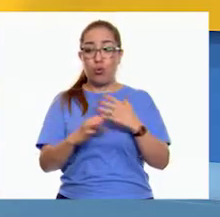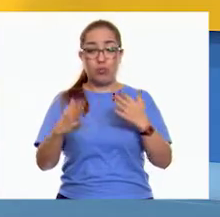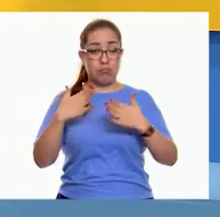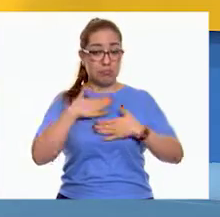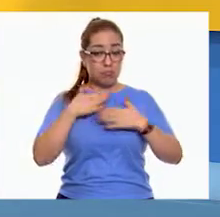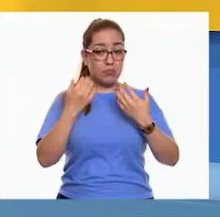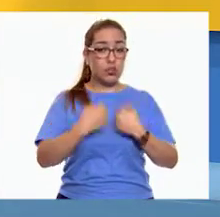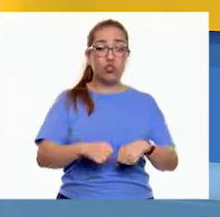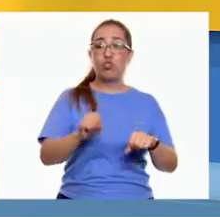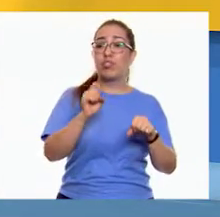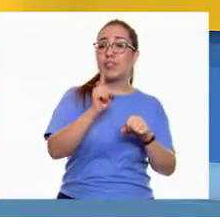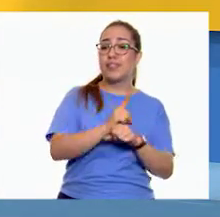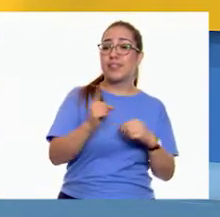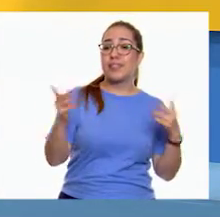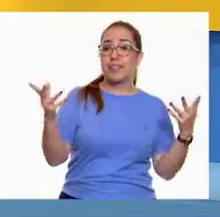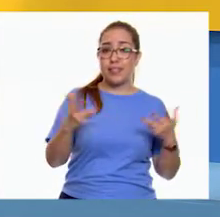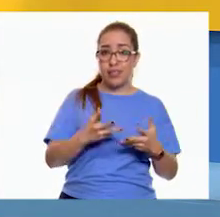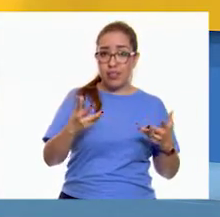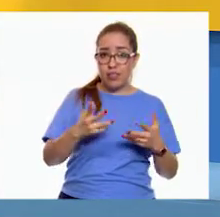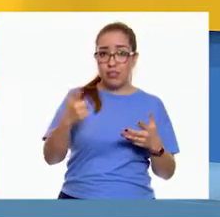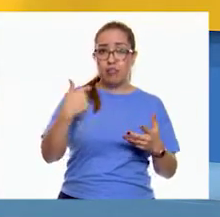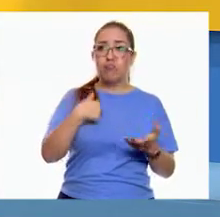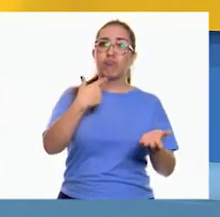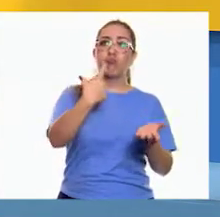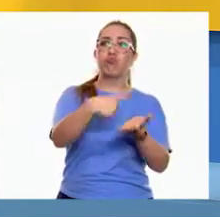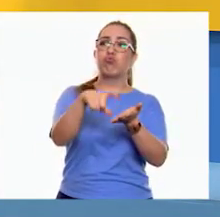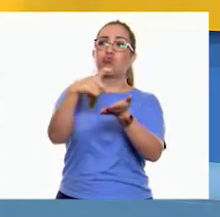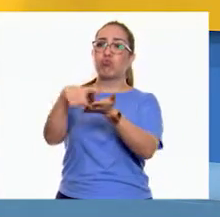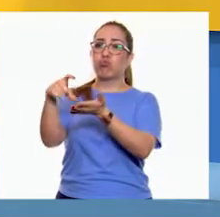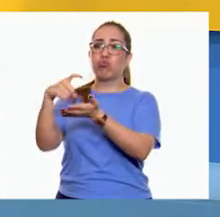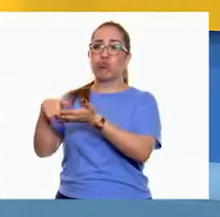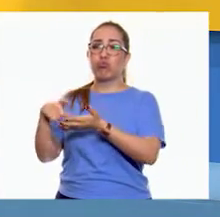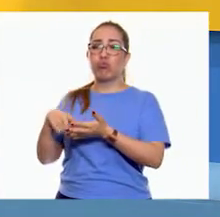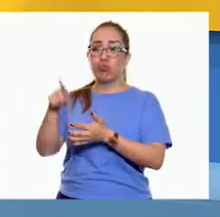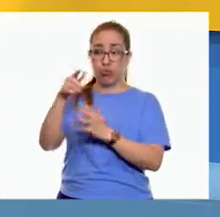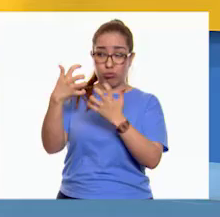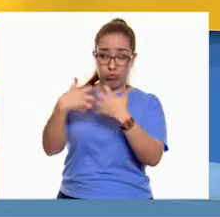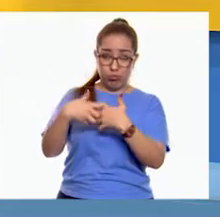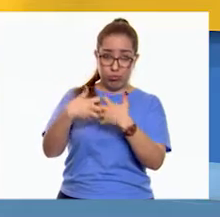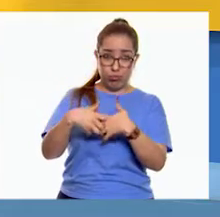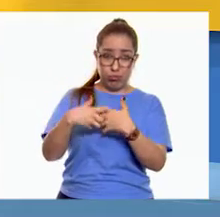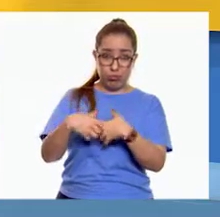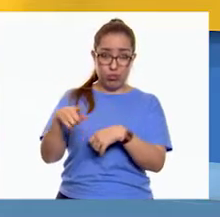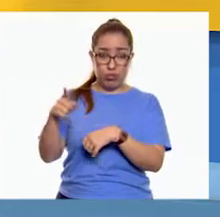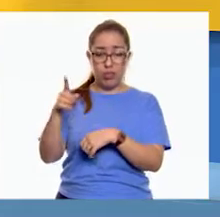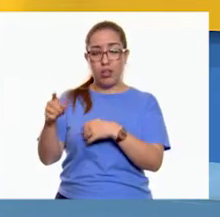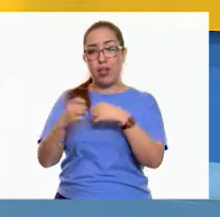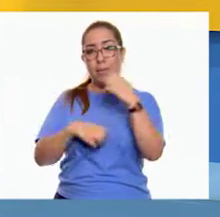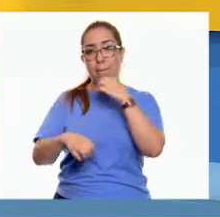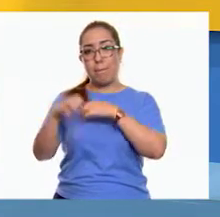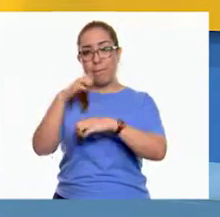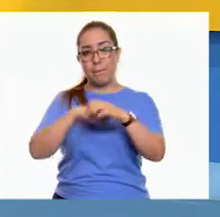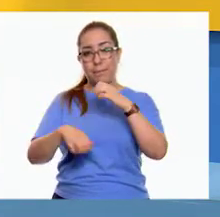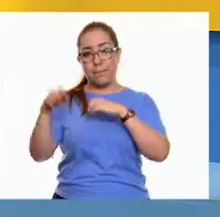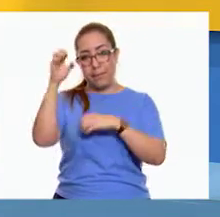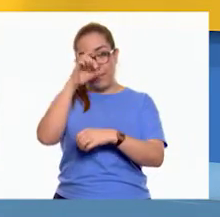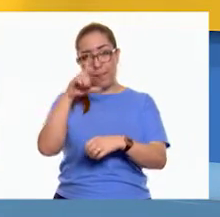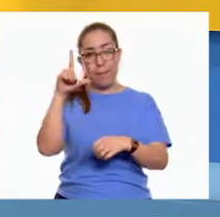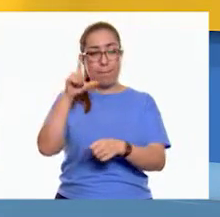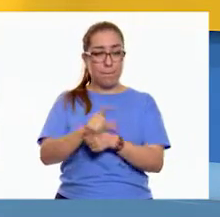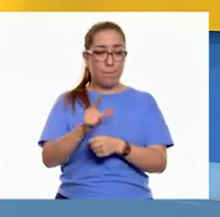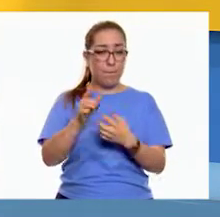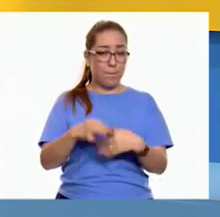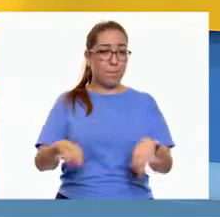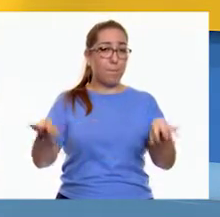que se dedica a consumir los productos proporcionados por una industria cultural que se vale además de estereotipos